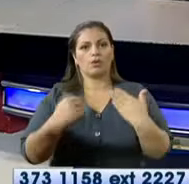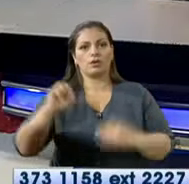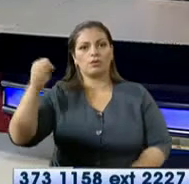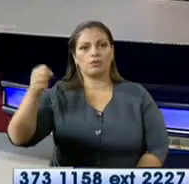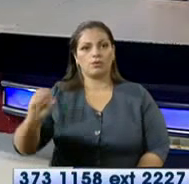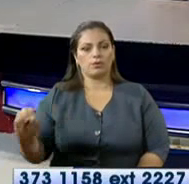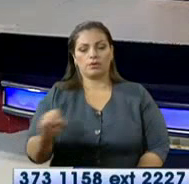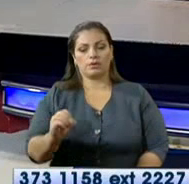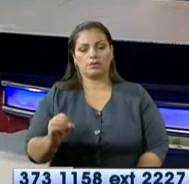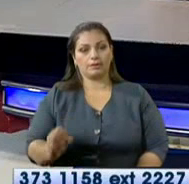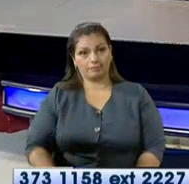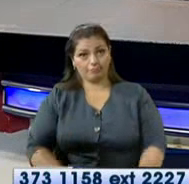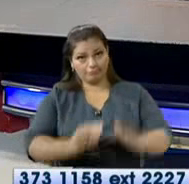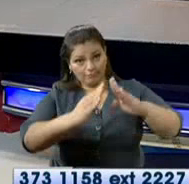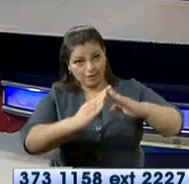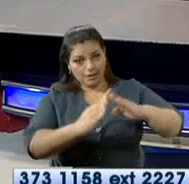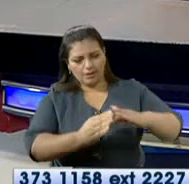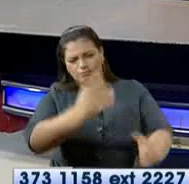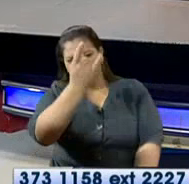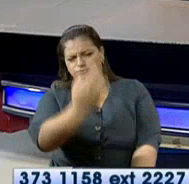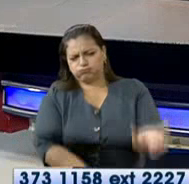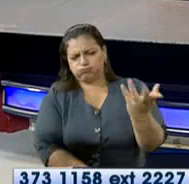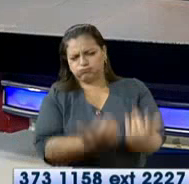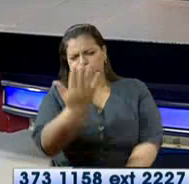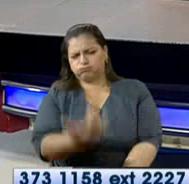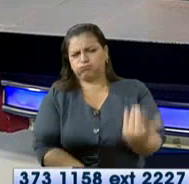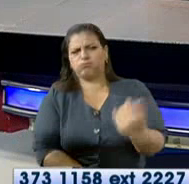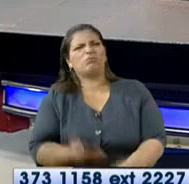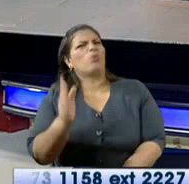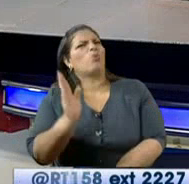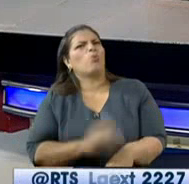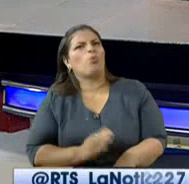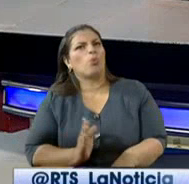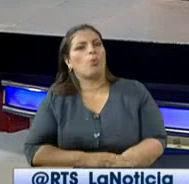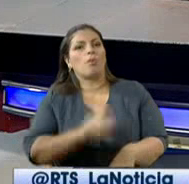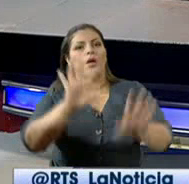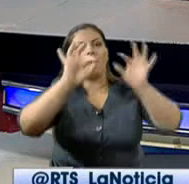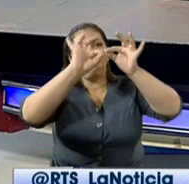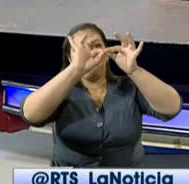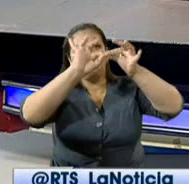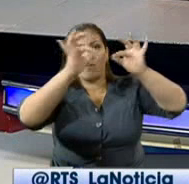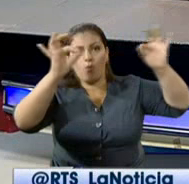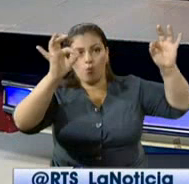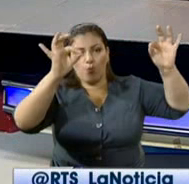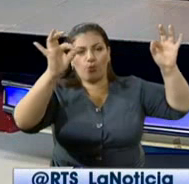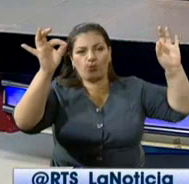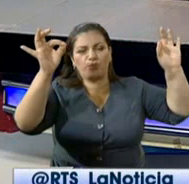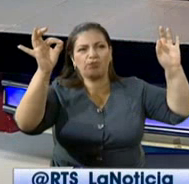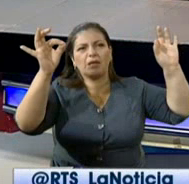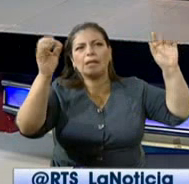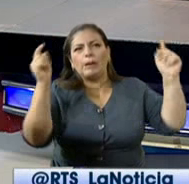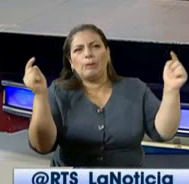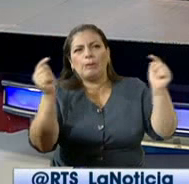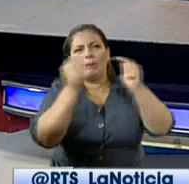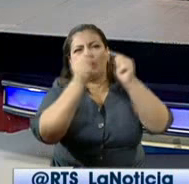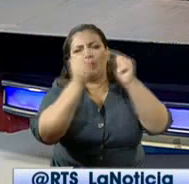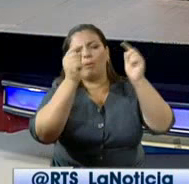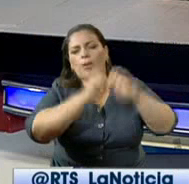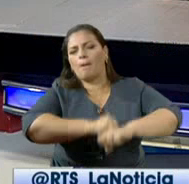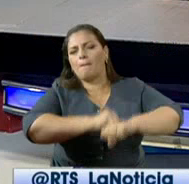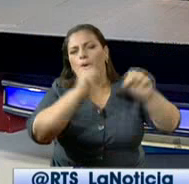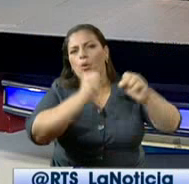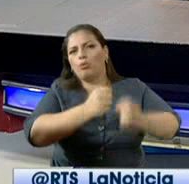Guayaquil. Se presume que un cortocircuito se originó cuando nadie se encontraba en el inmueble, pero